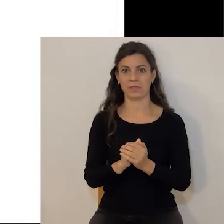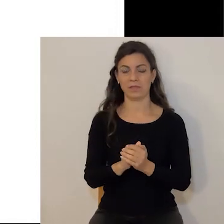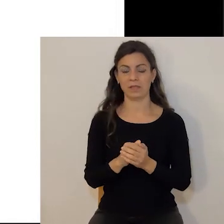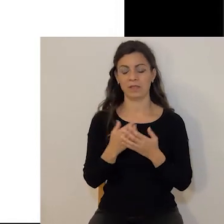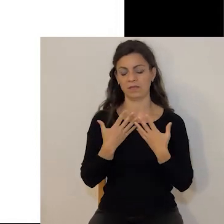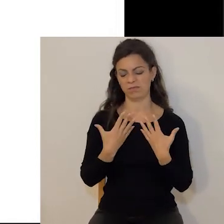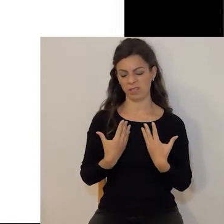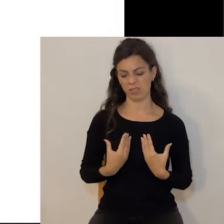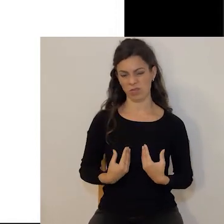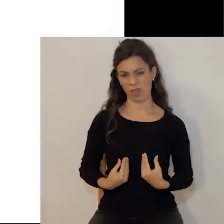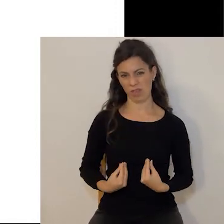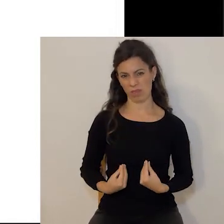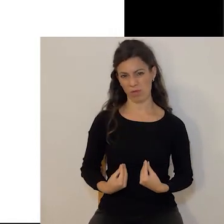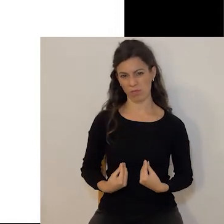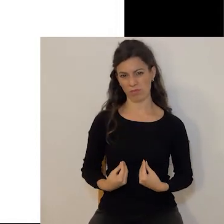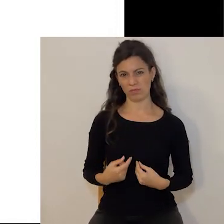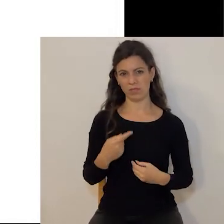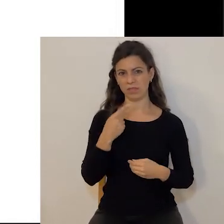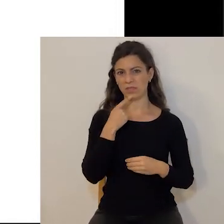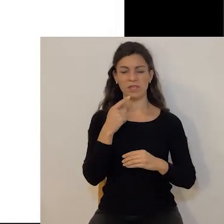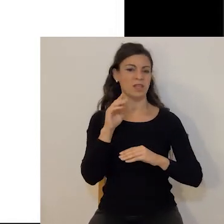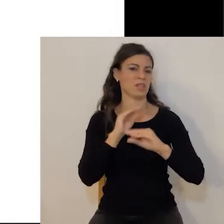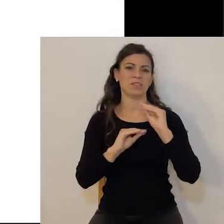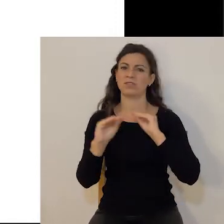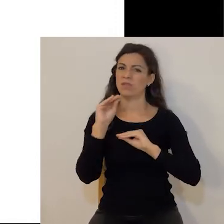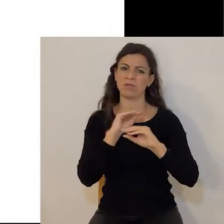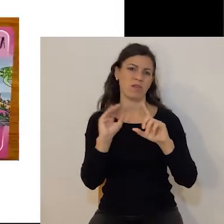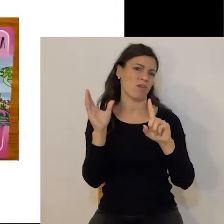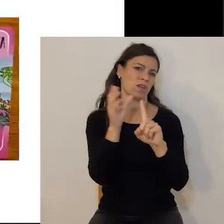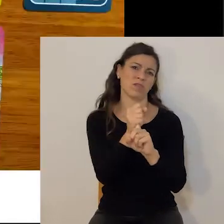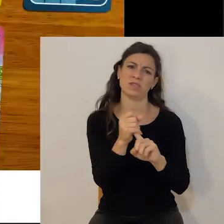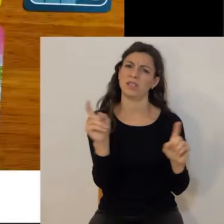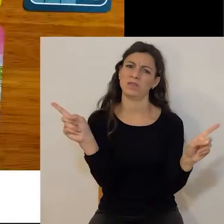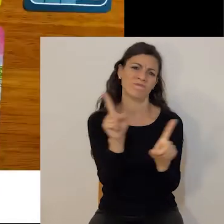No creo que podamos encontrar una solución. Me eligió esta.